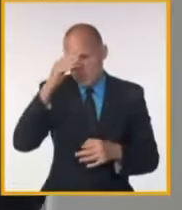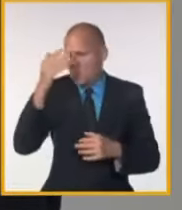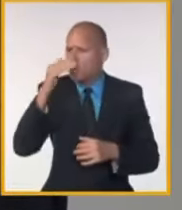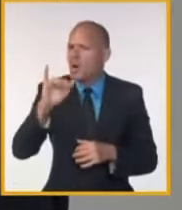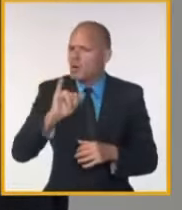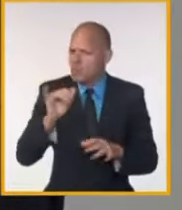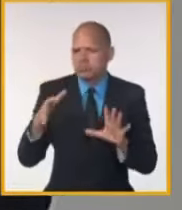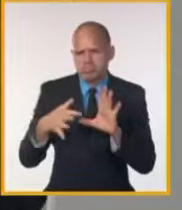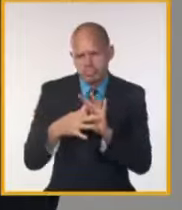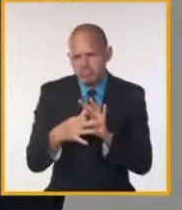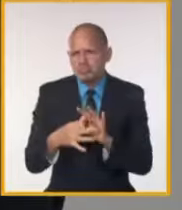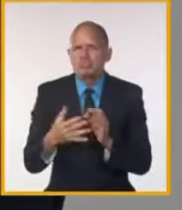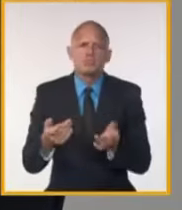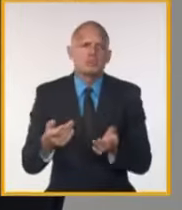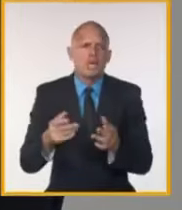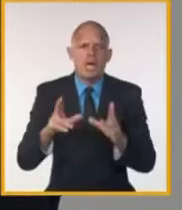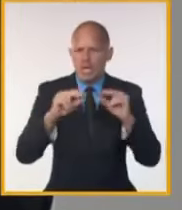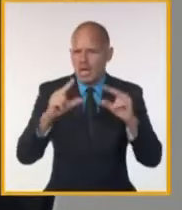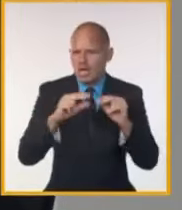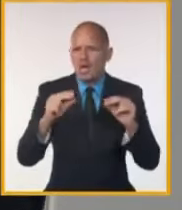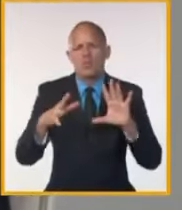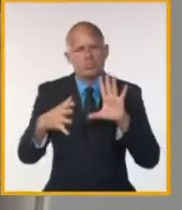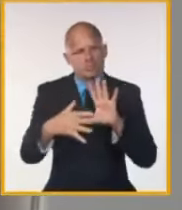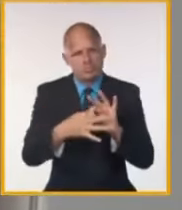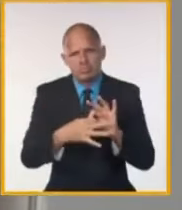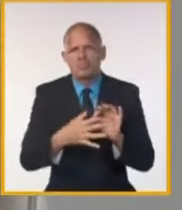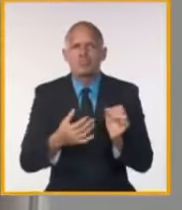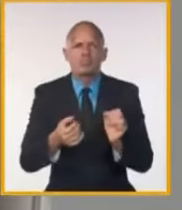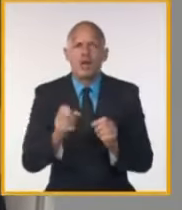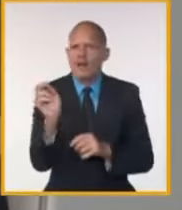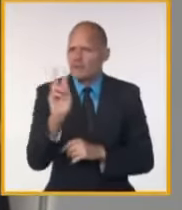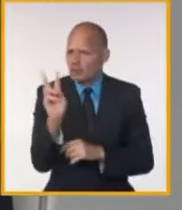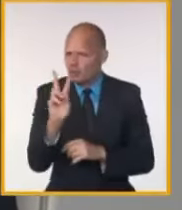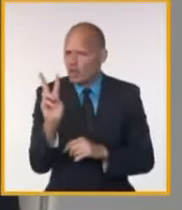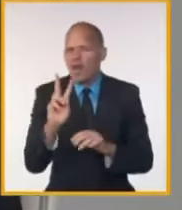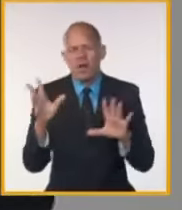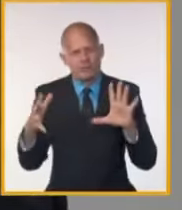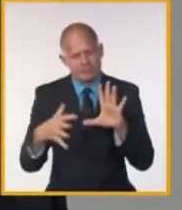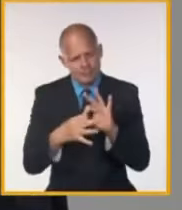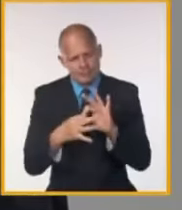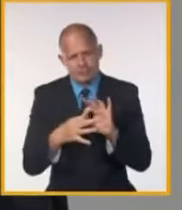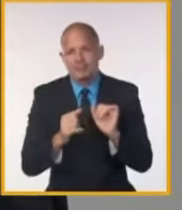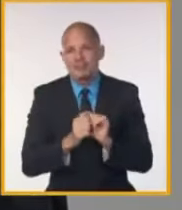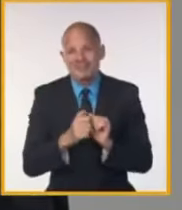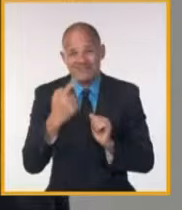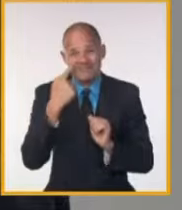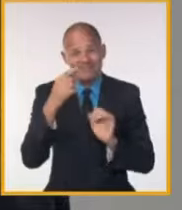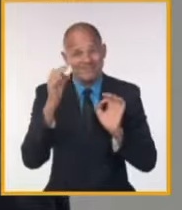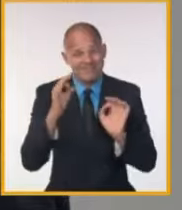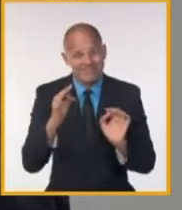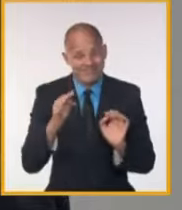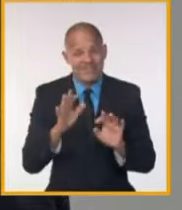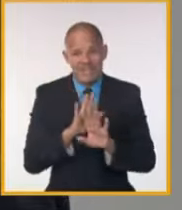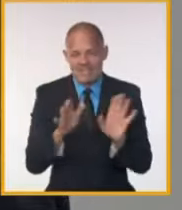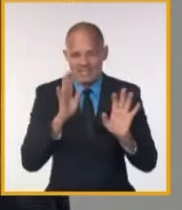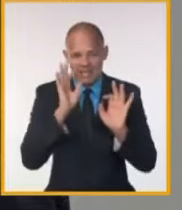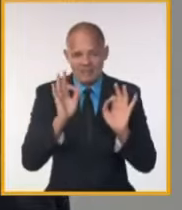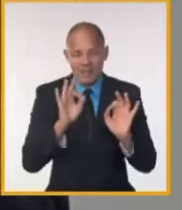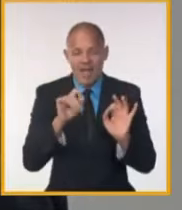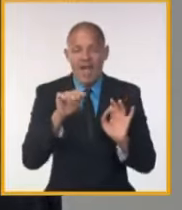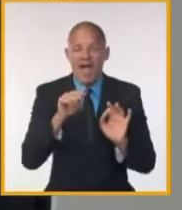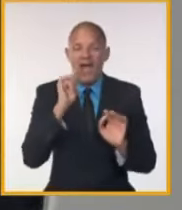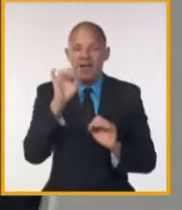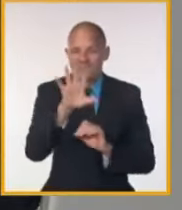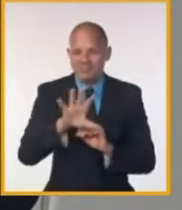nicar con es decir lo Irán le dio un giro nuevo al movimiento no alineado en Asia